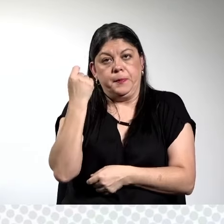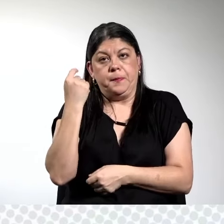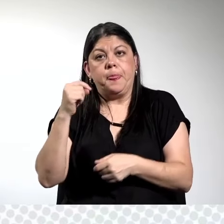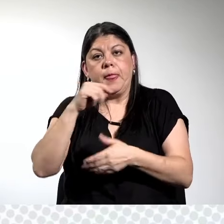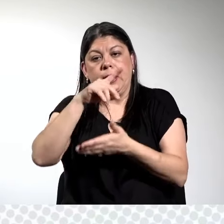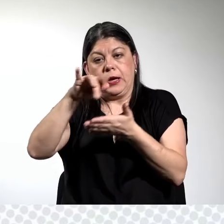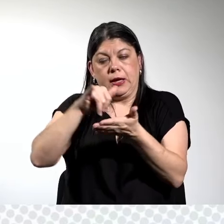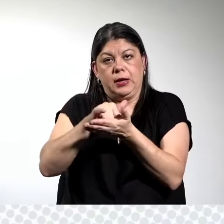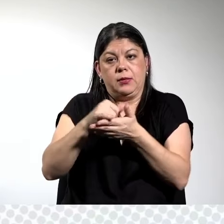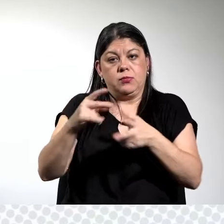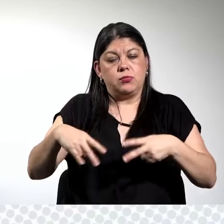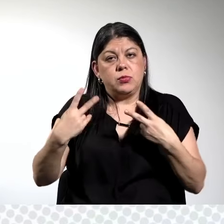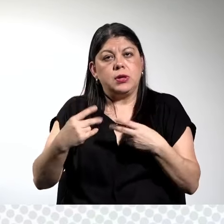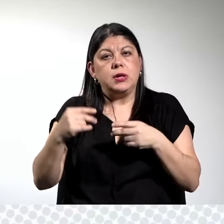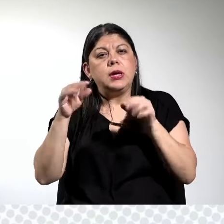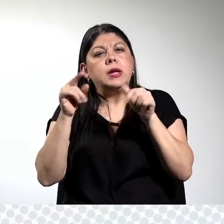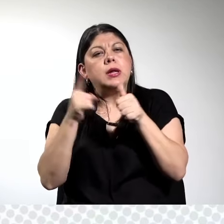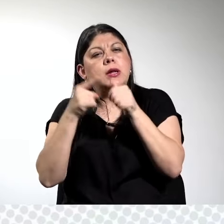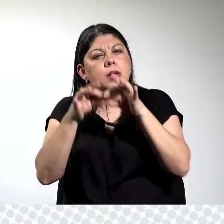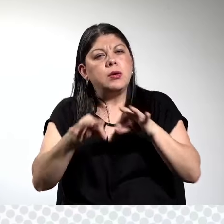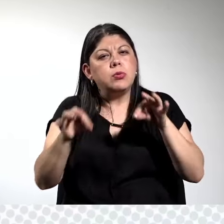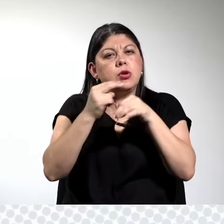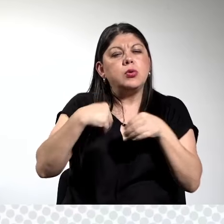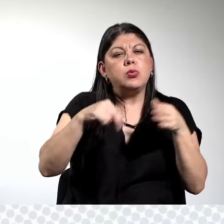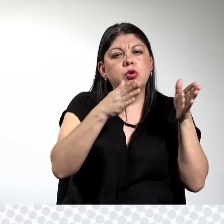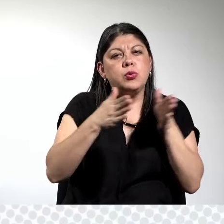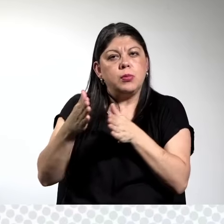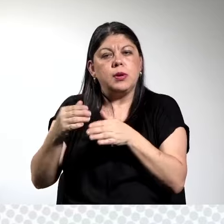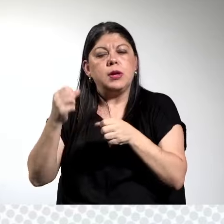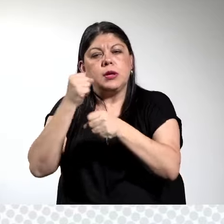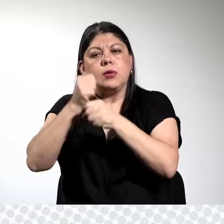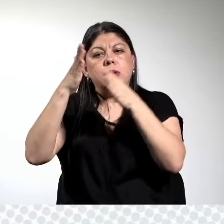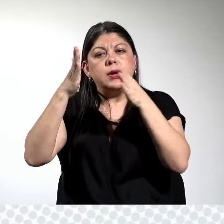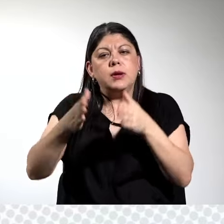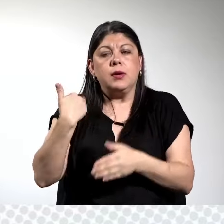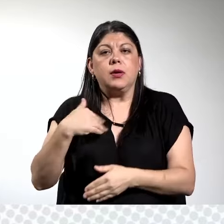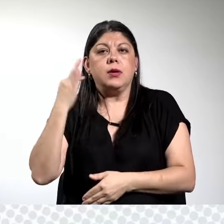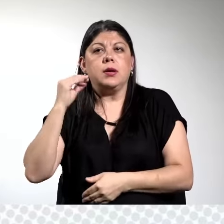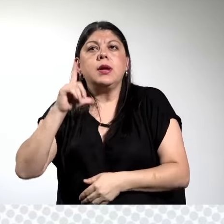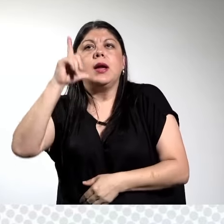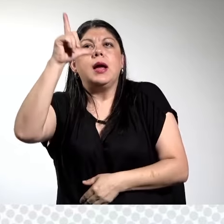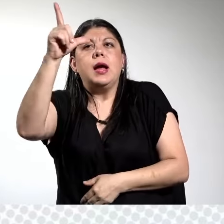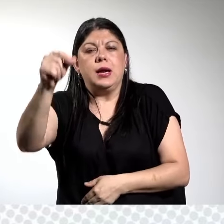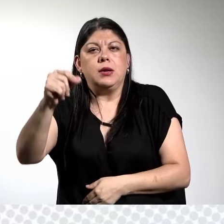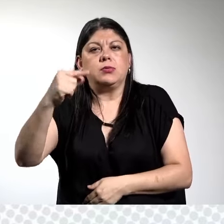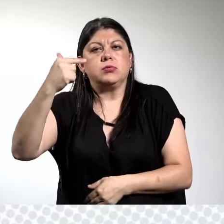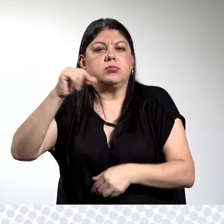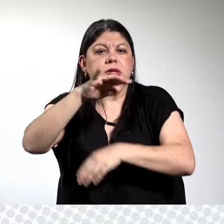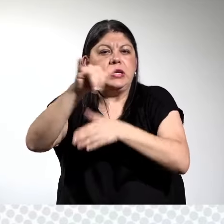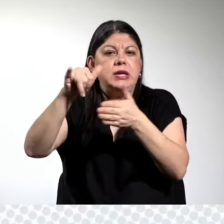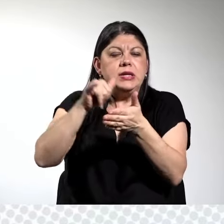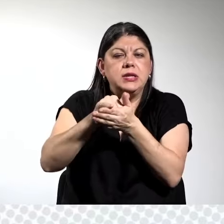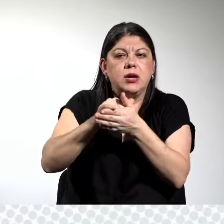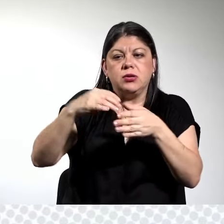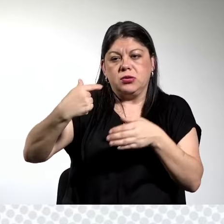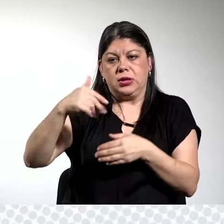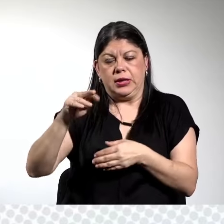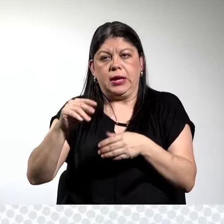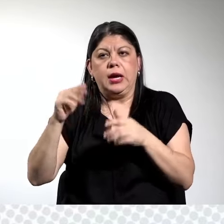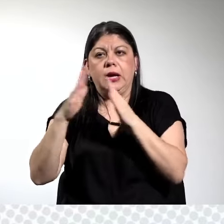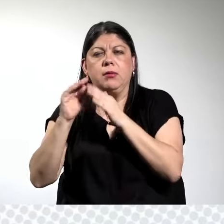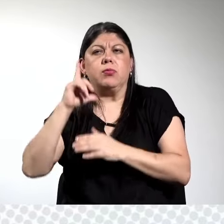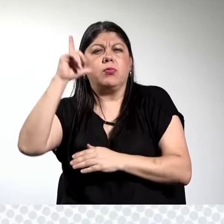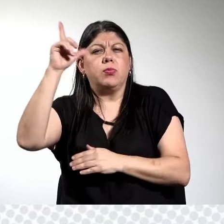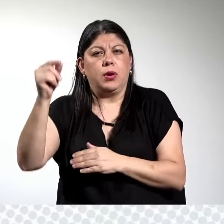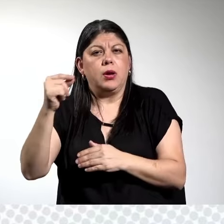primeros 2 años es central que se tome como prioridad toda la vida de los trabajadores y las trabajadoras alejadas del centro, alejadas de San José, alejadas del casco central. ¿Por qué?